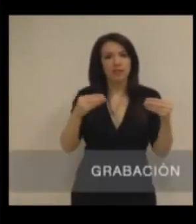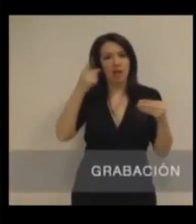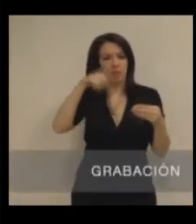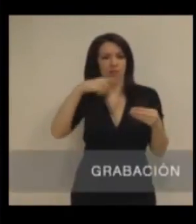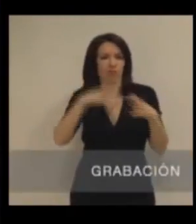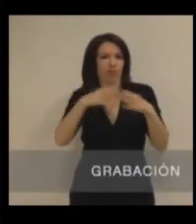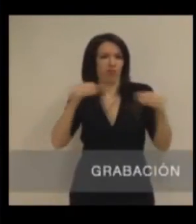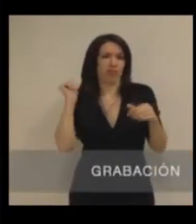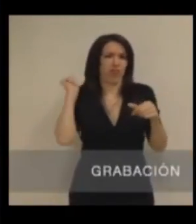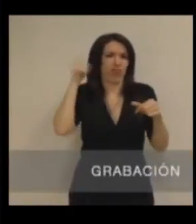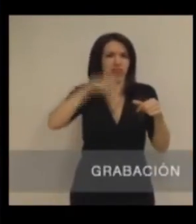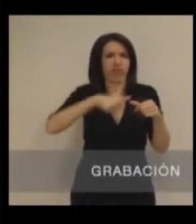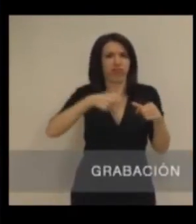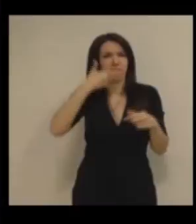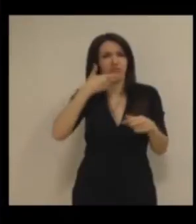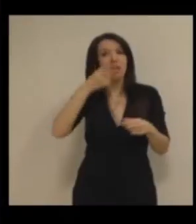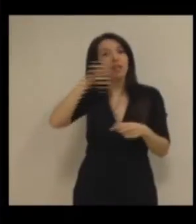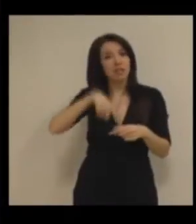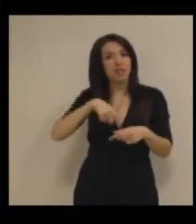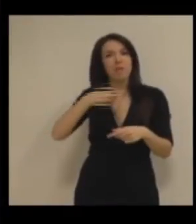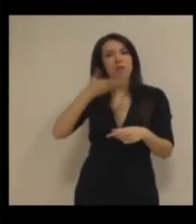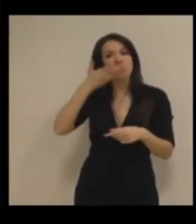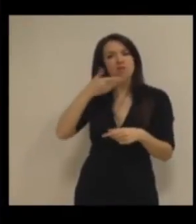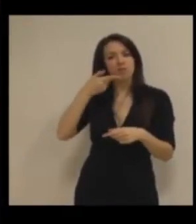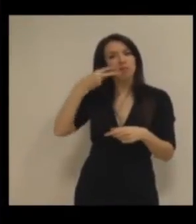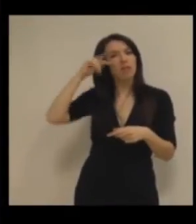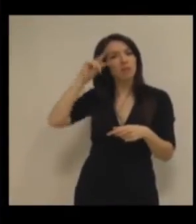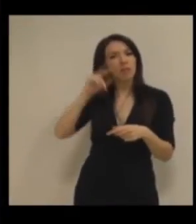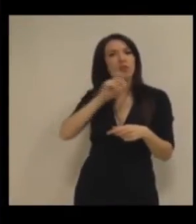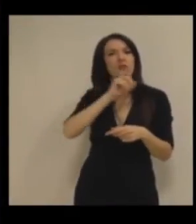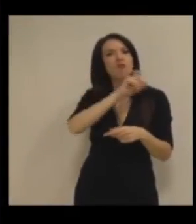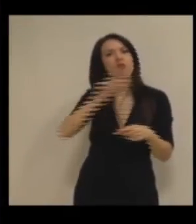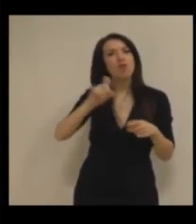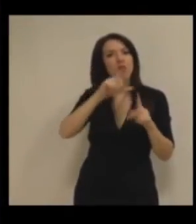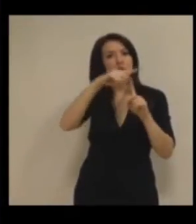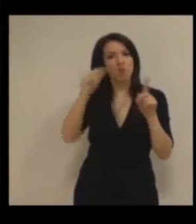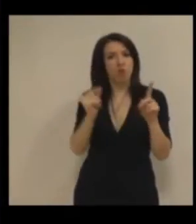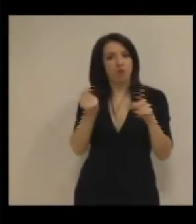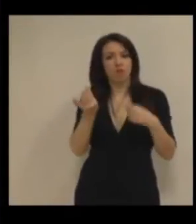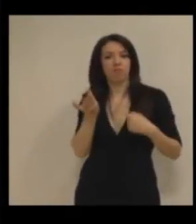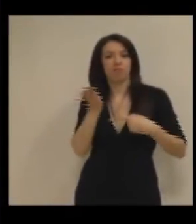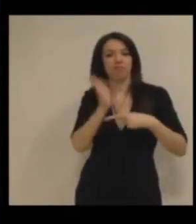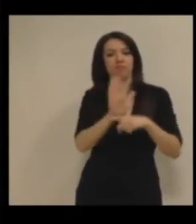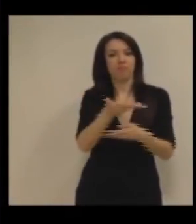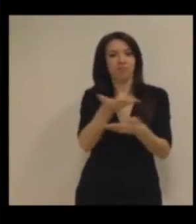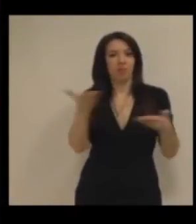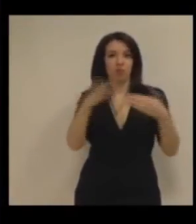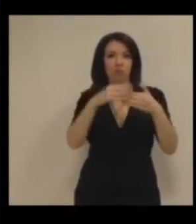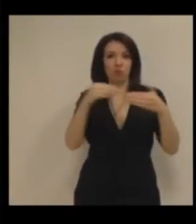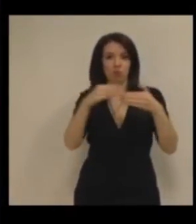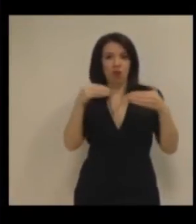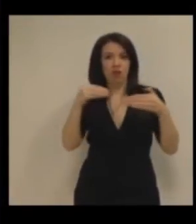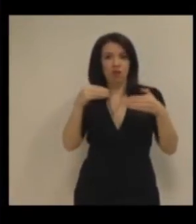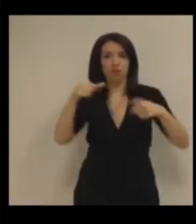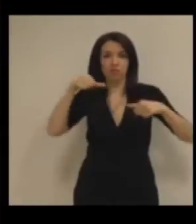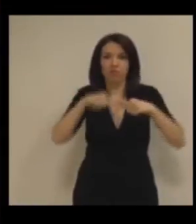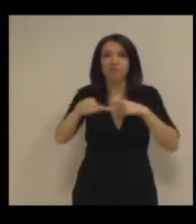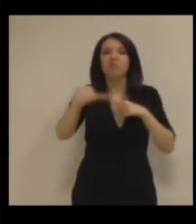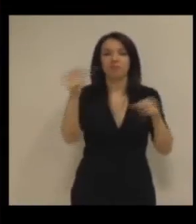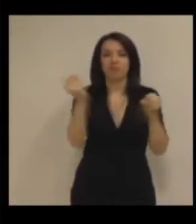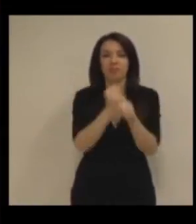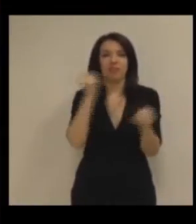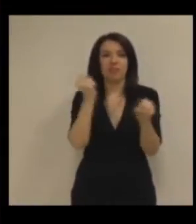la universidad y la experiencia de Fundación Vodafone y poniendo a disposición a nuestros usuarios. Y a partir de ahí empezamos a